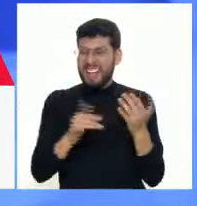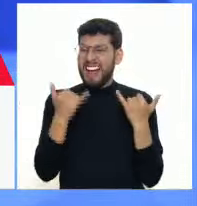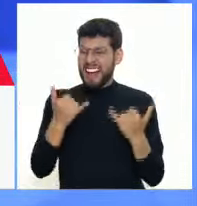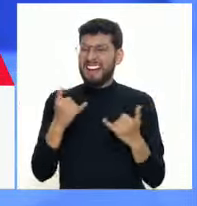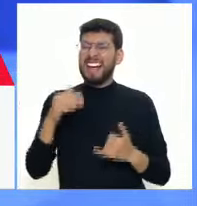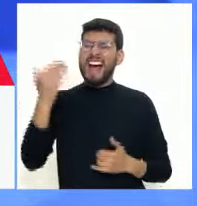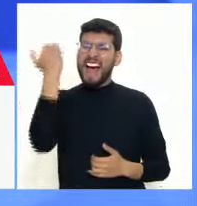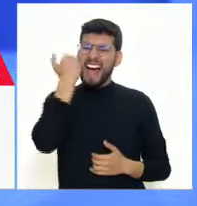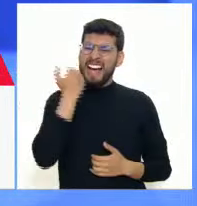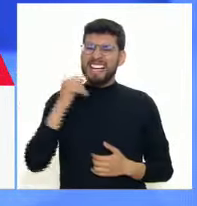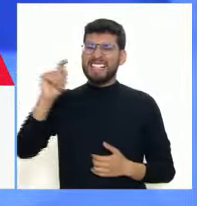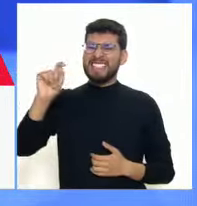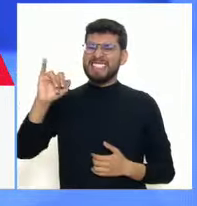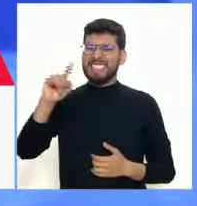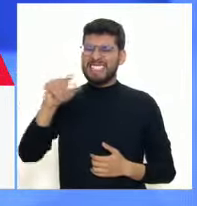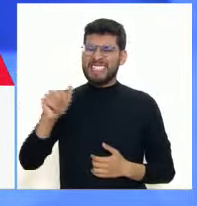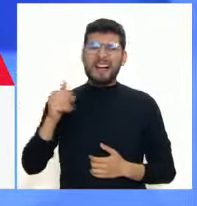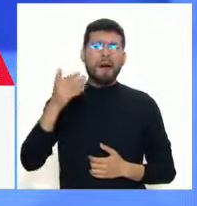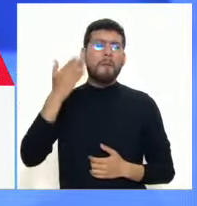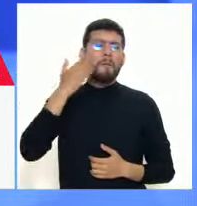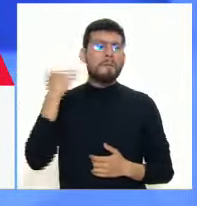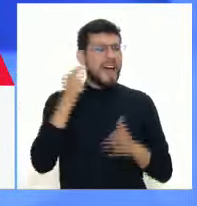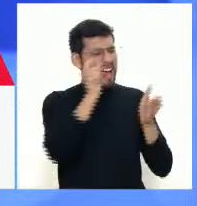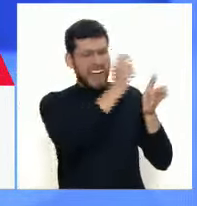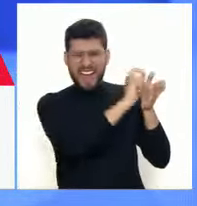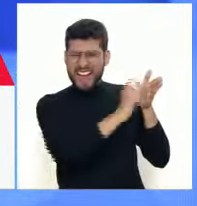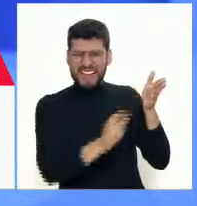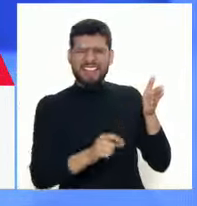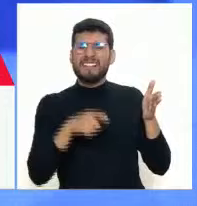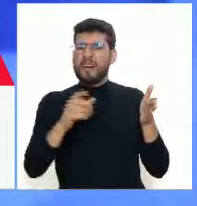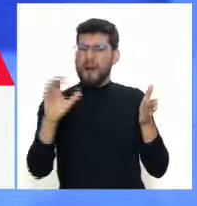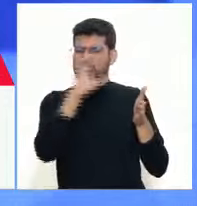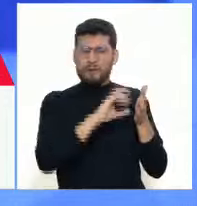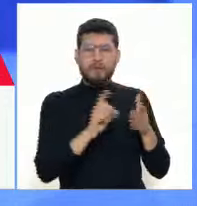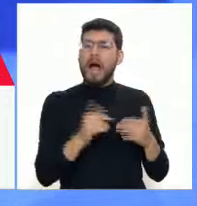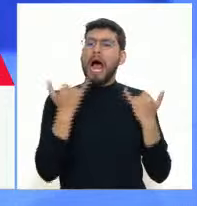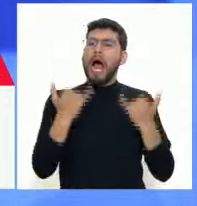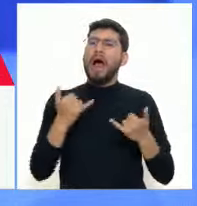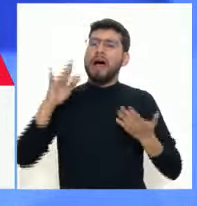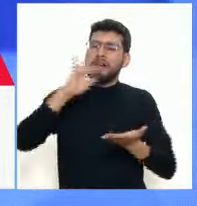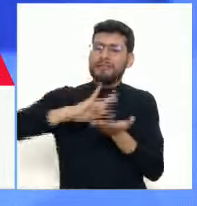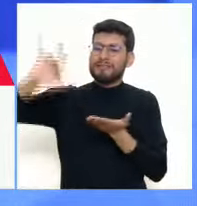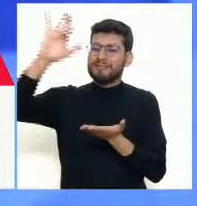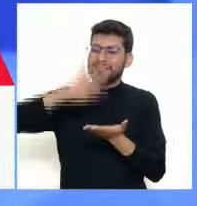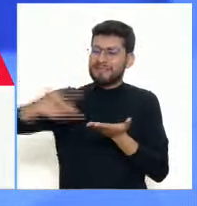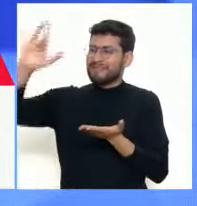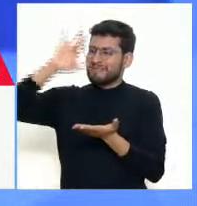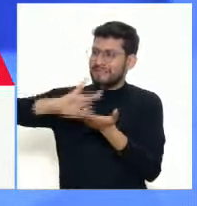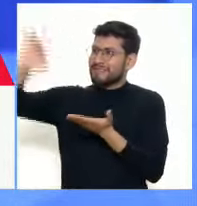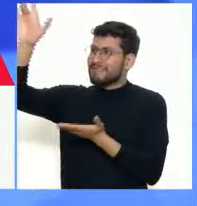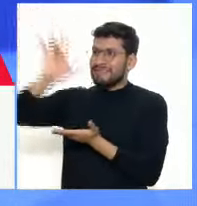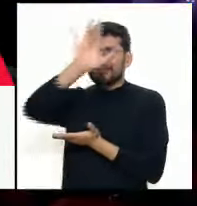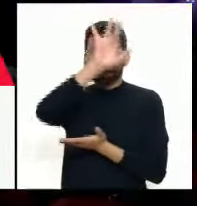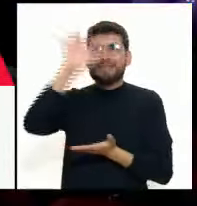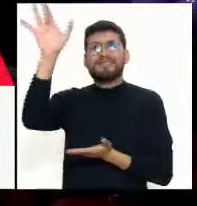pizarrones con tiza y mota. Estamos poniendo pizarrones con touch. Con la manito se maneja